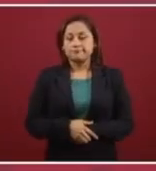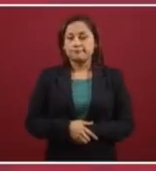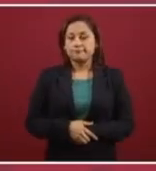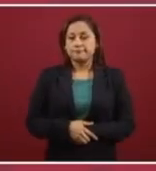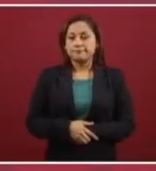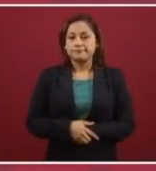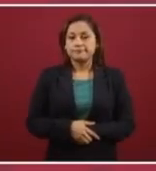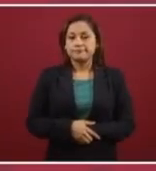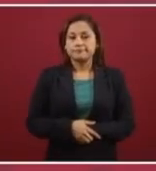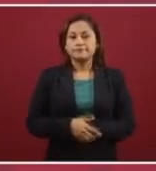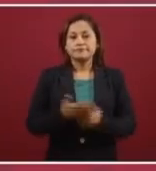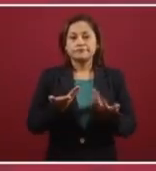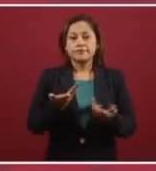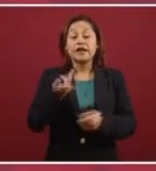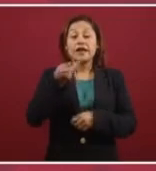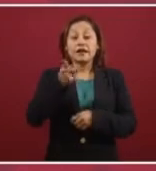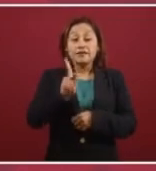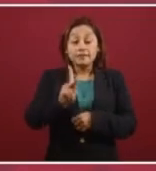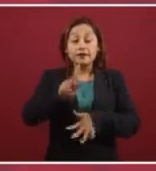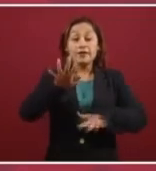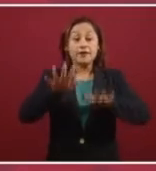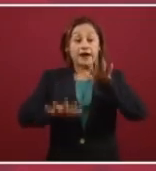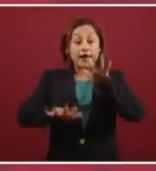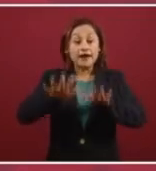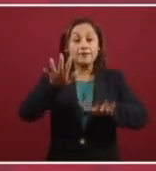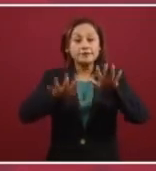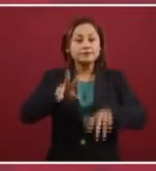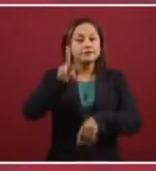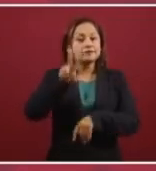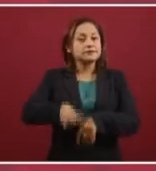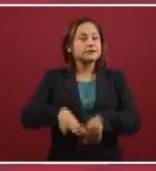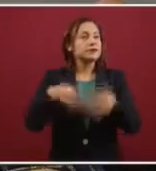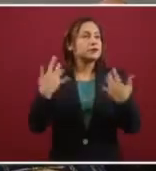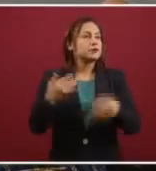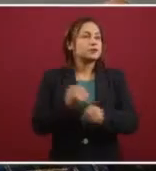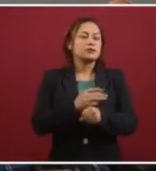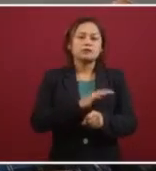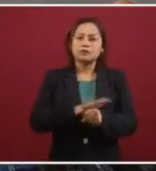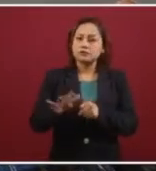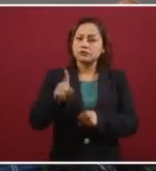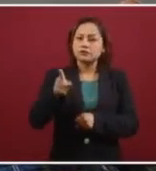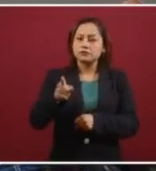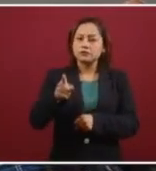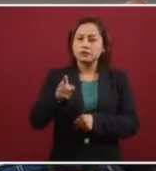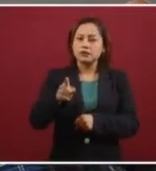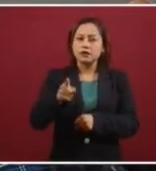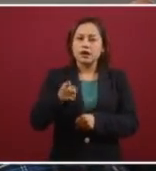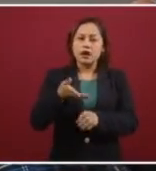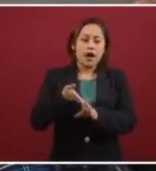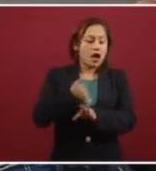que luego de lo que sucedió luego de que calderón